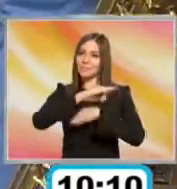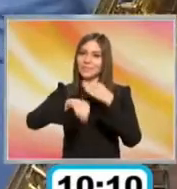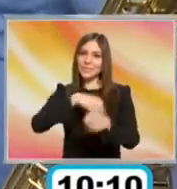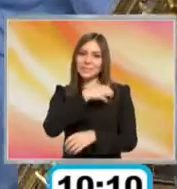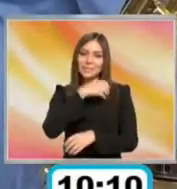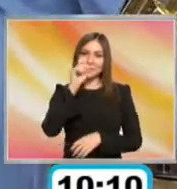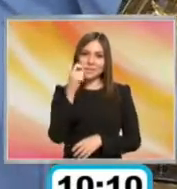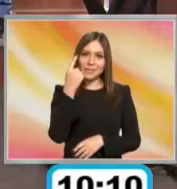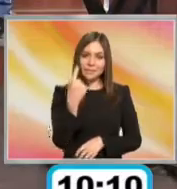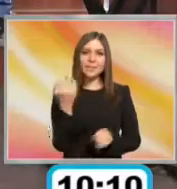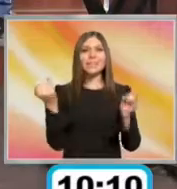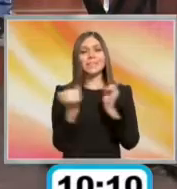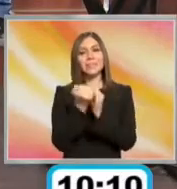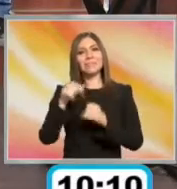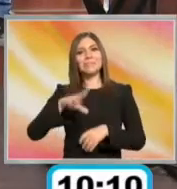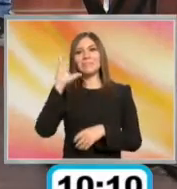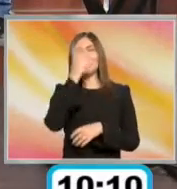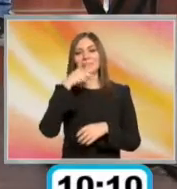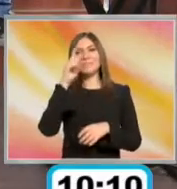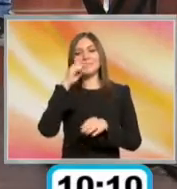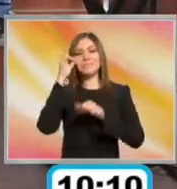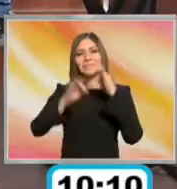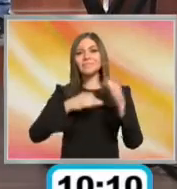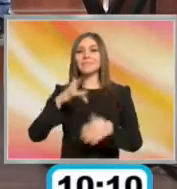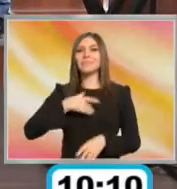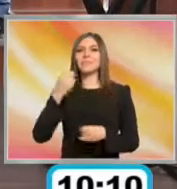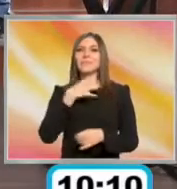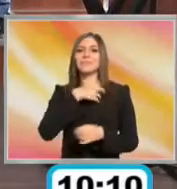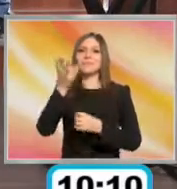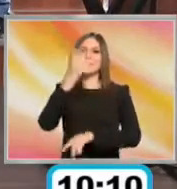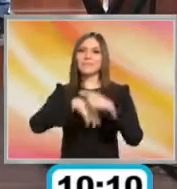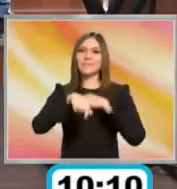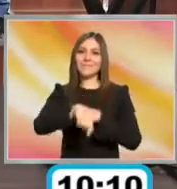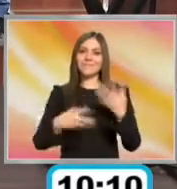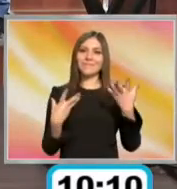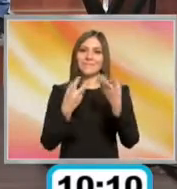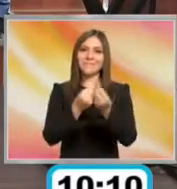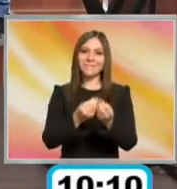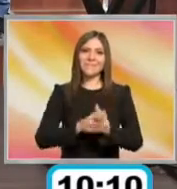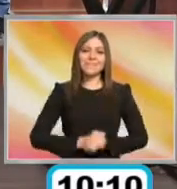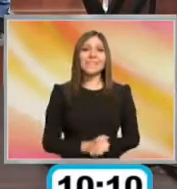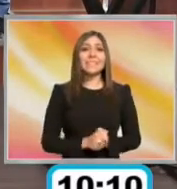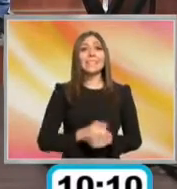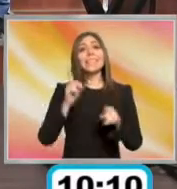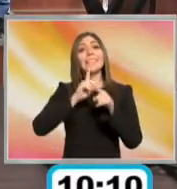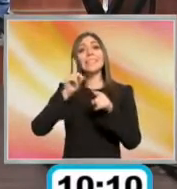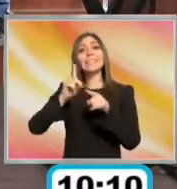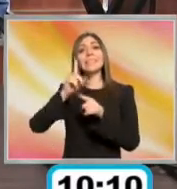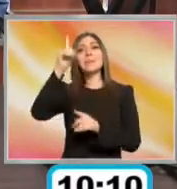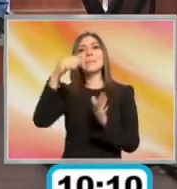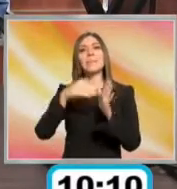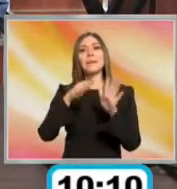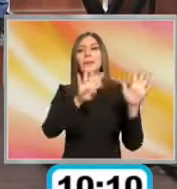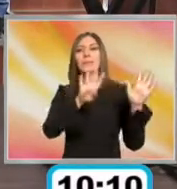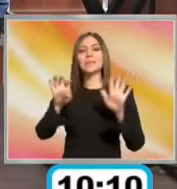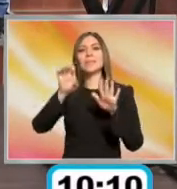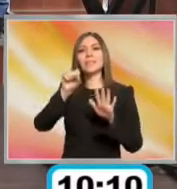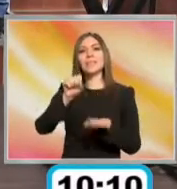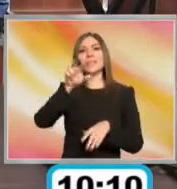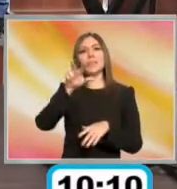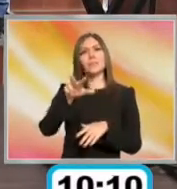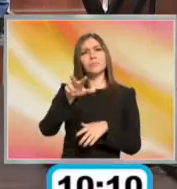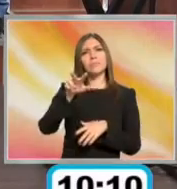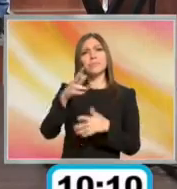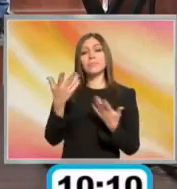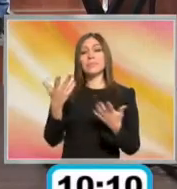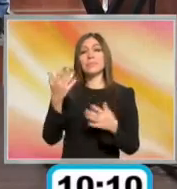21 y a este bonito programa. Estamos muy contentos de estar aquí con ustedes. Desde 1968, 68, desde